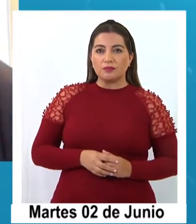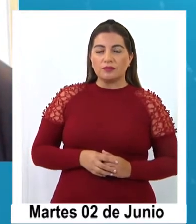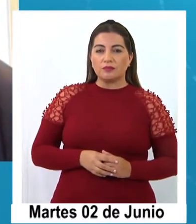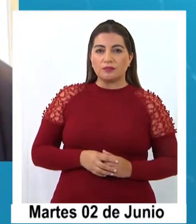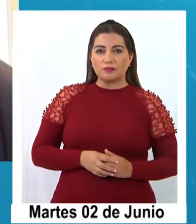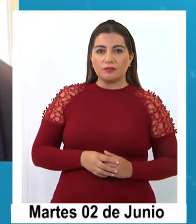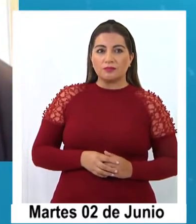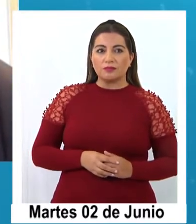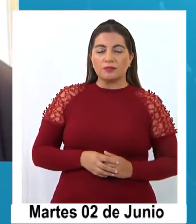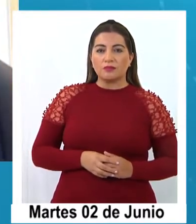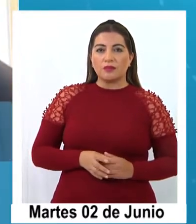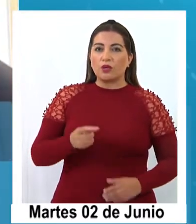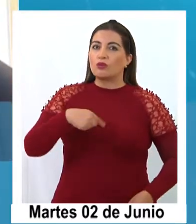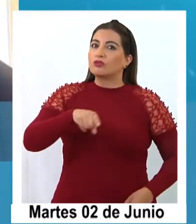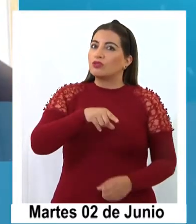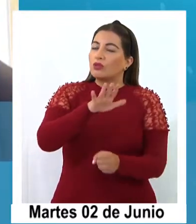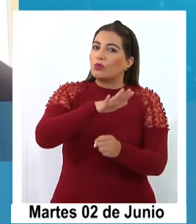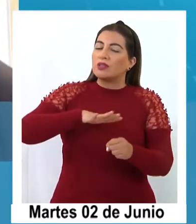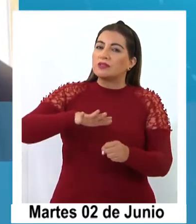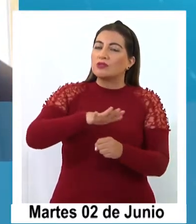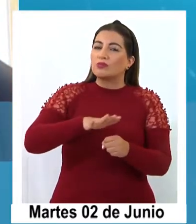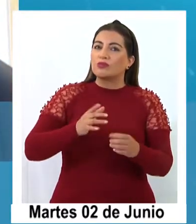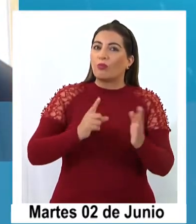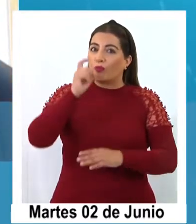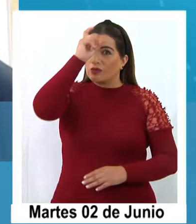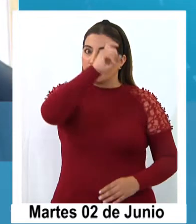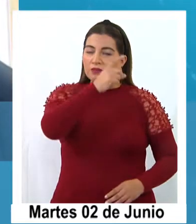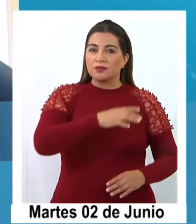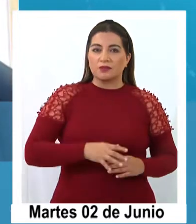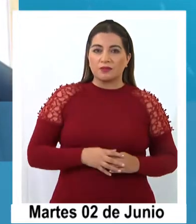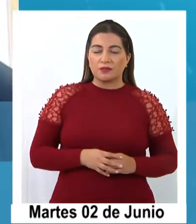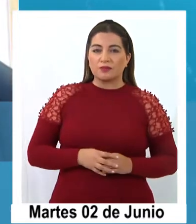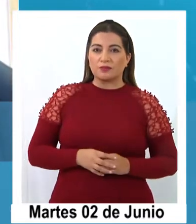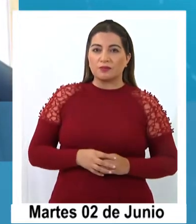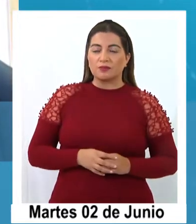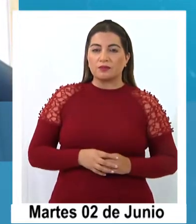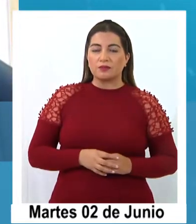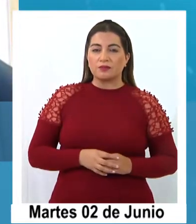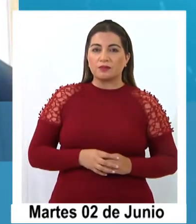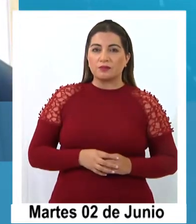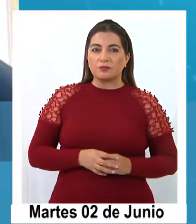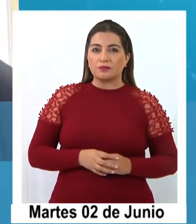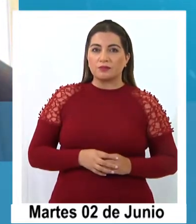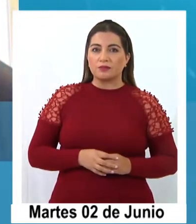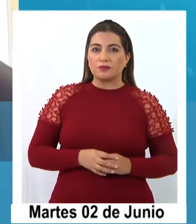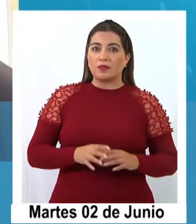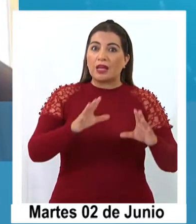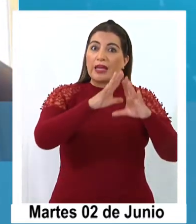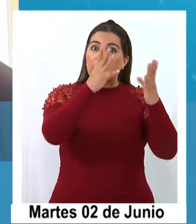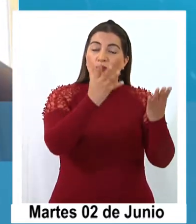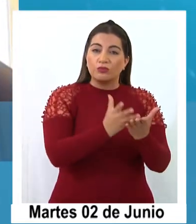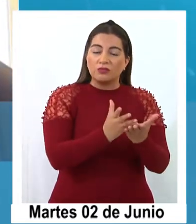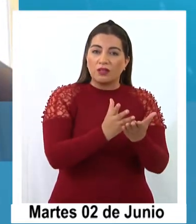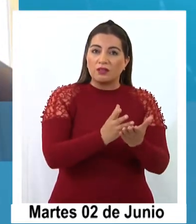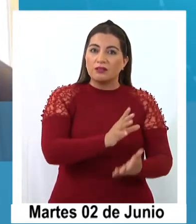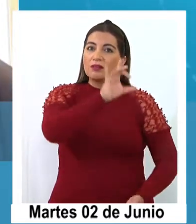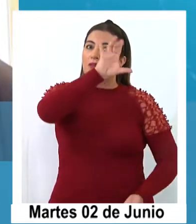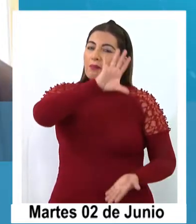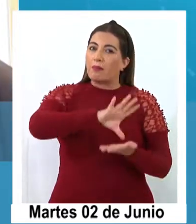Bueno, nosotros estamos en una situación bastante compleja a nivel mundial, como país,